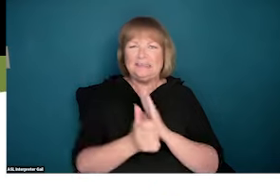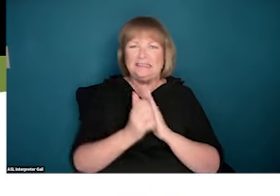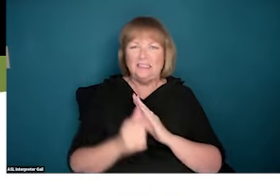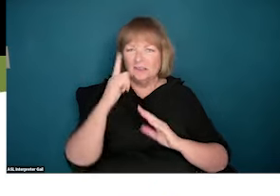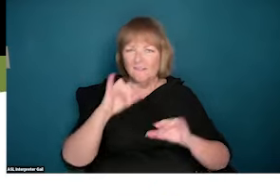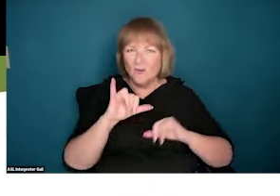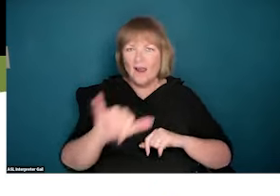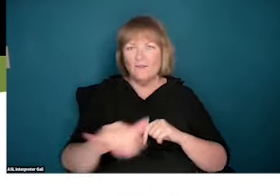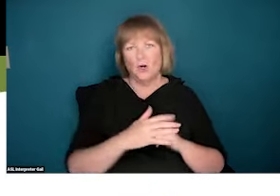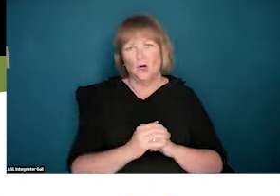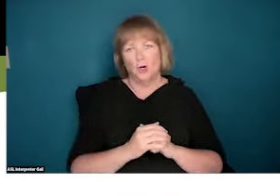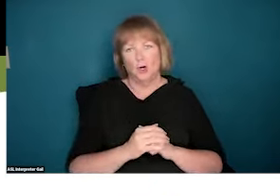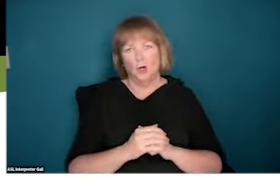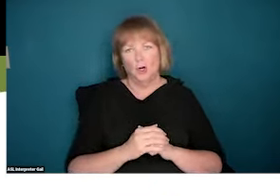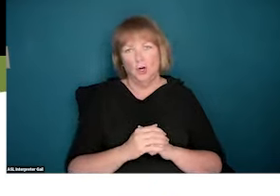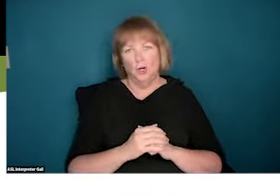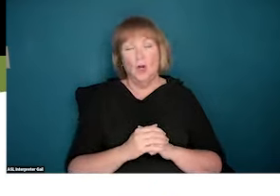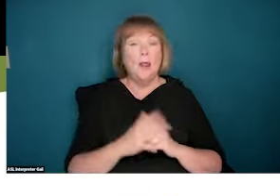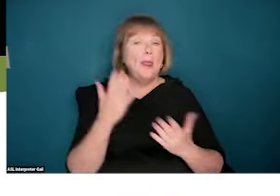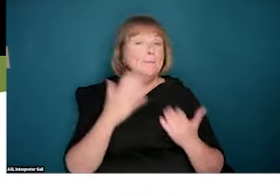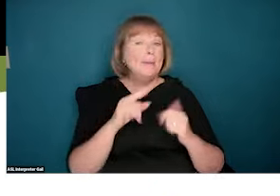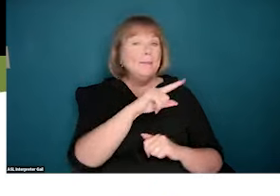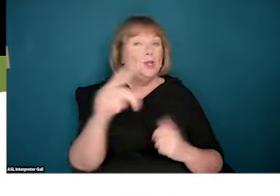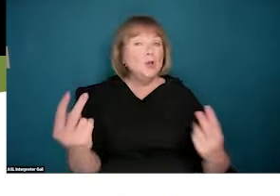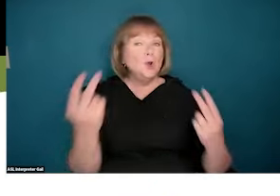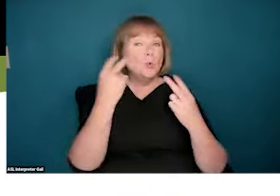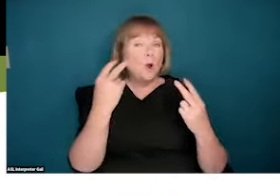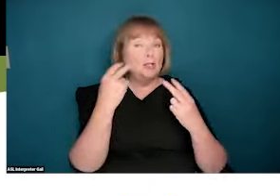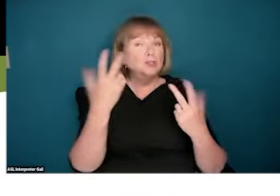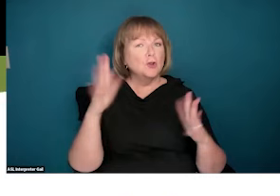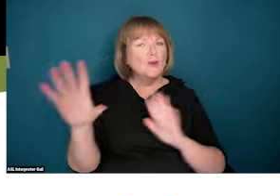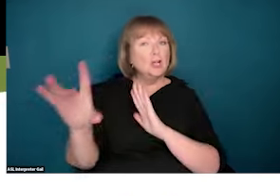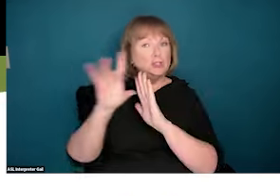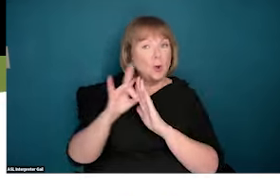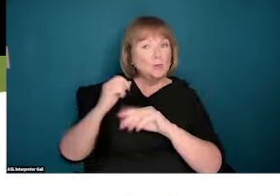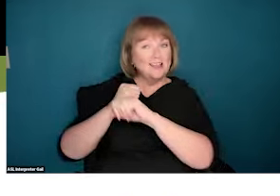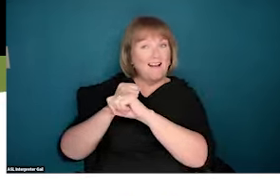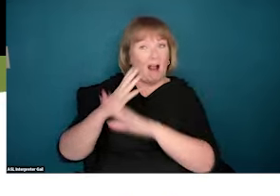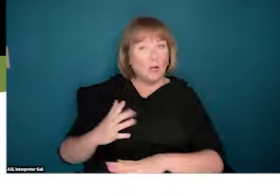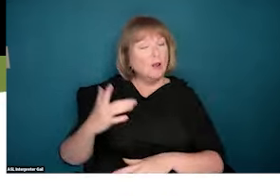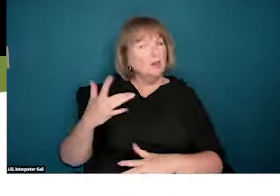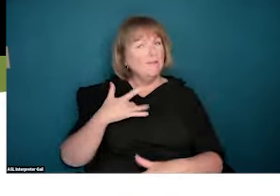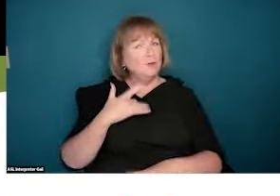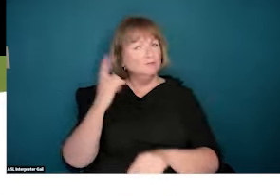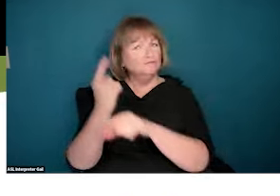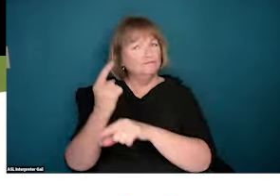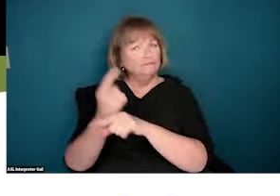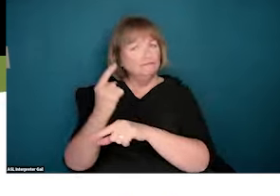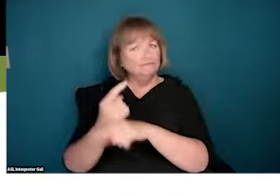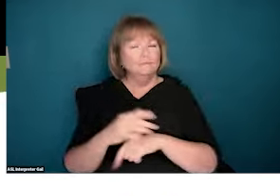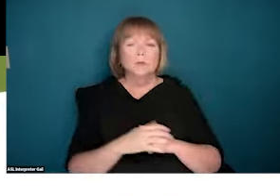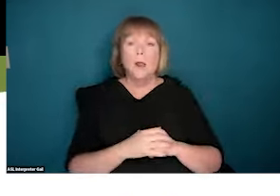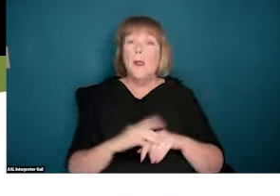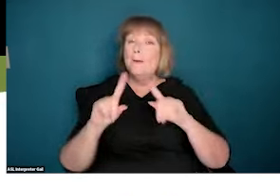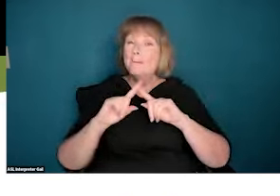ya volviéndose ancianos o están envejeciendo y o no tienen las mismas capacidades ni van a mantener las mismas capacidades decisorias